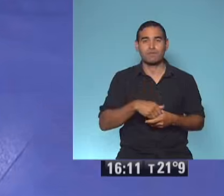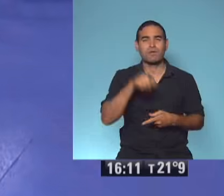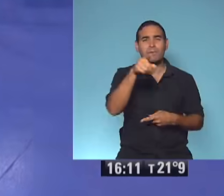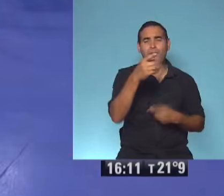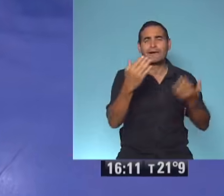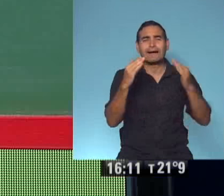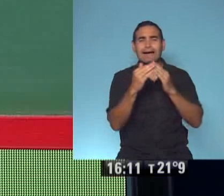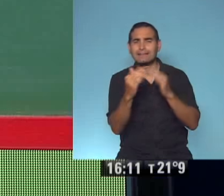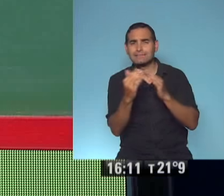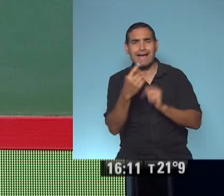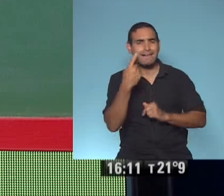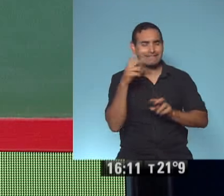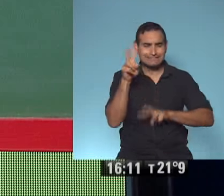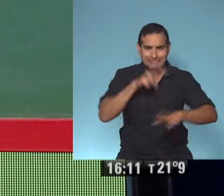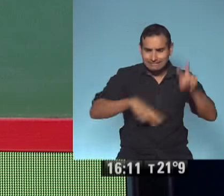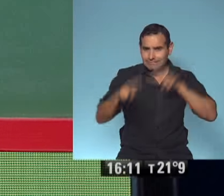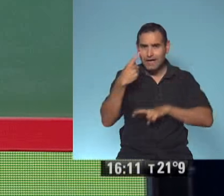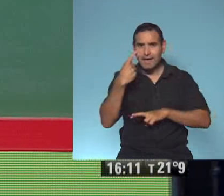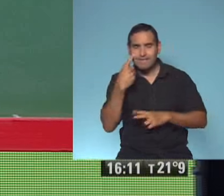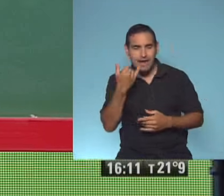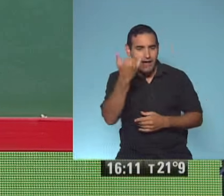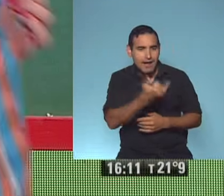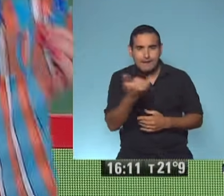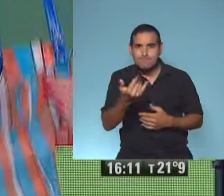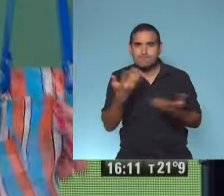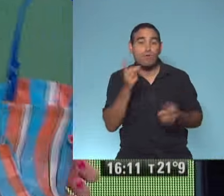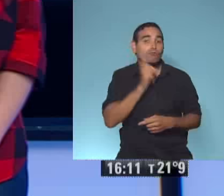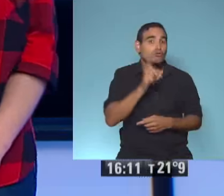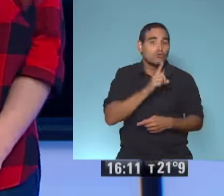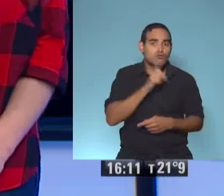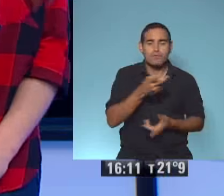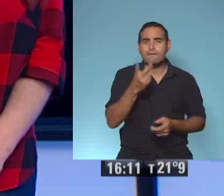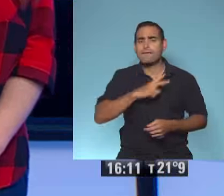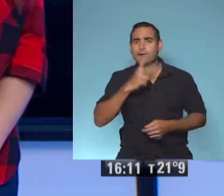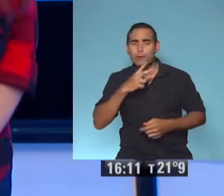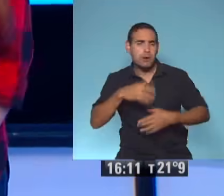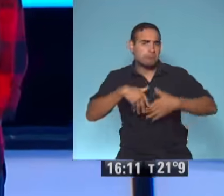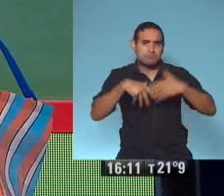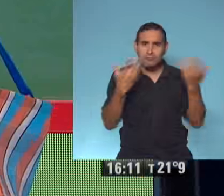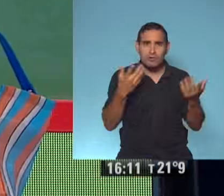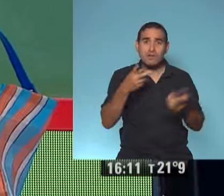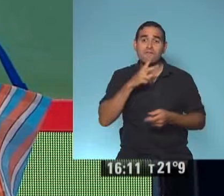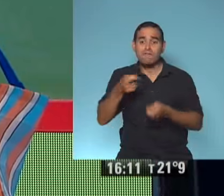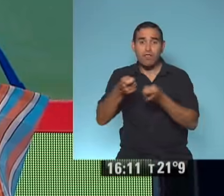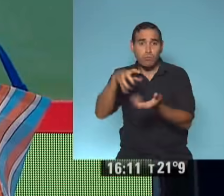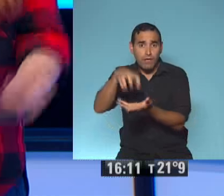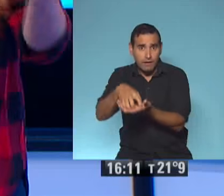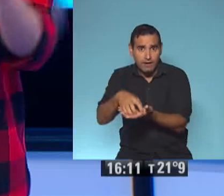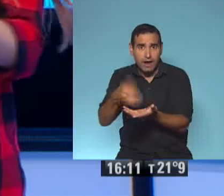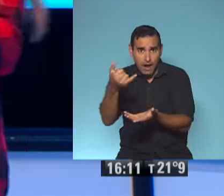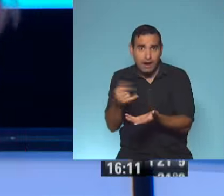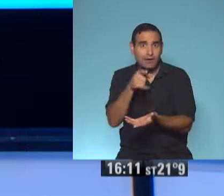en casa a ver si encontraron algunas frutas, verduras, lo que se venda en la verdulería. ¿Qué más puede